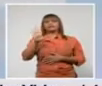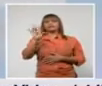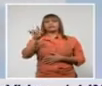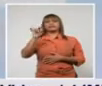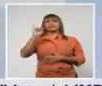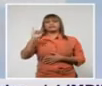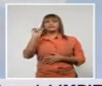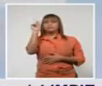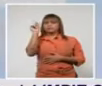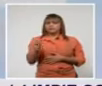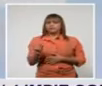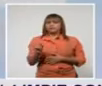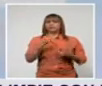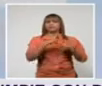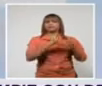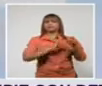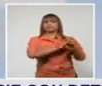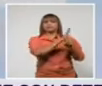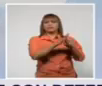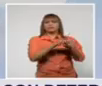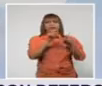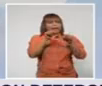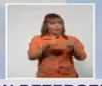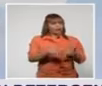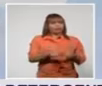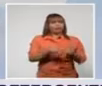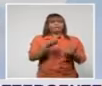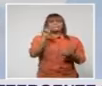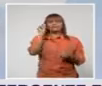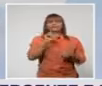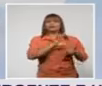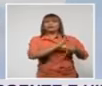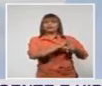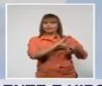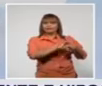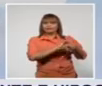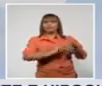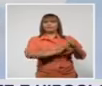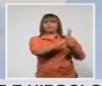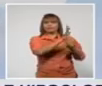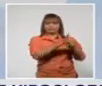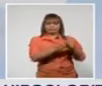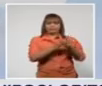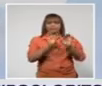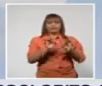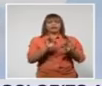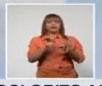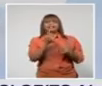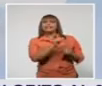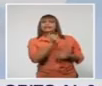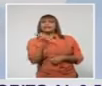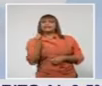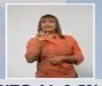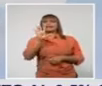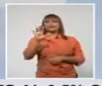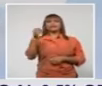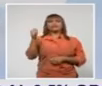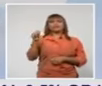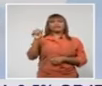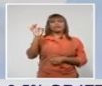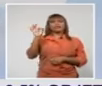personas consideradas casos activos, o sea, personas enfermas con la COVID-19. De ellas, 510 tenían